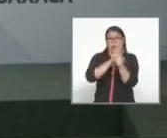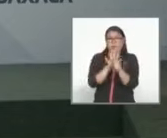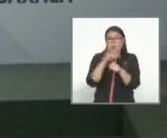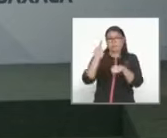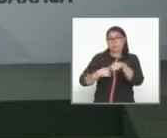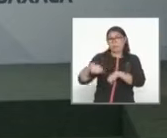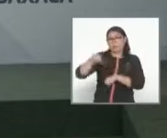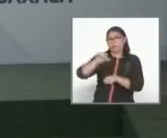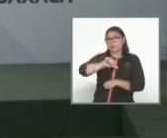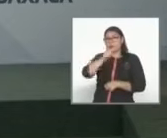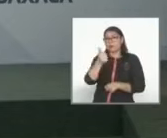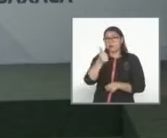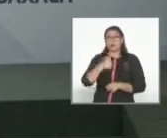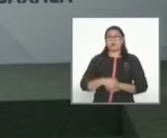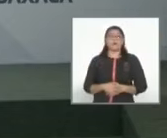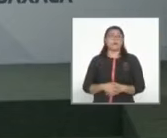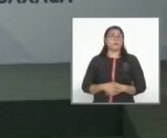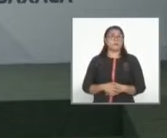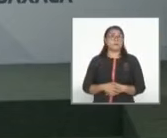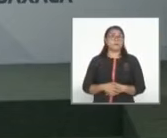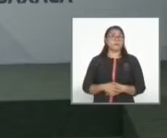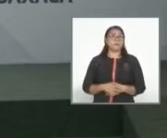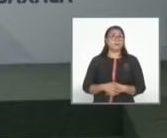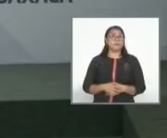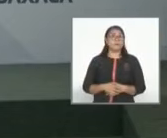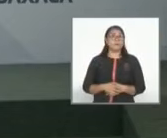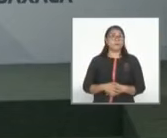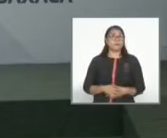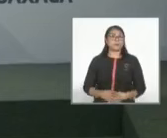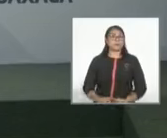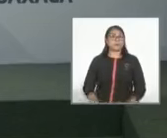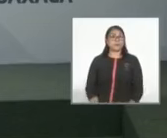el paciente pediátrico. Bienvenida, doctor. Gracias.